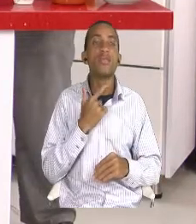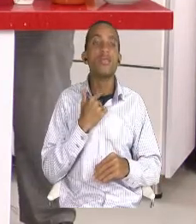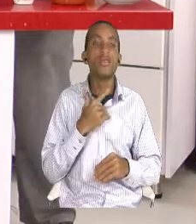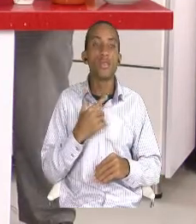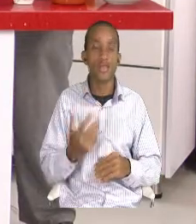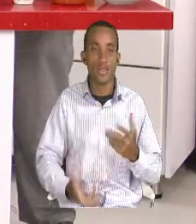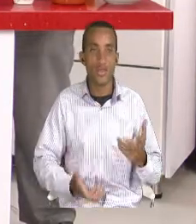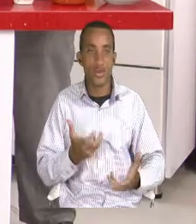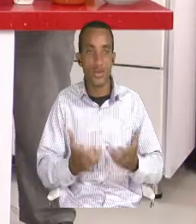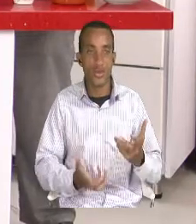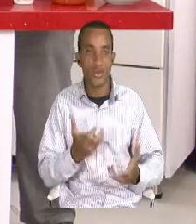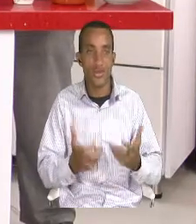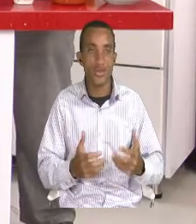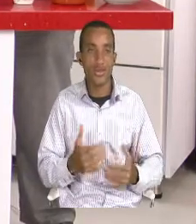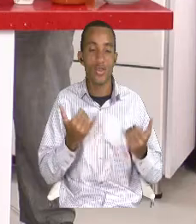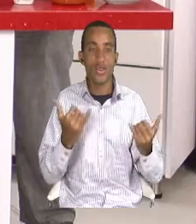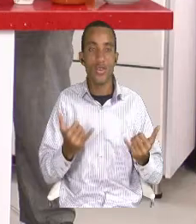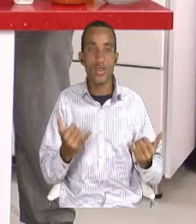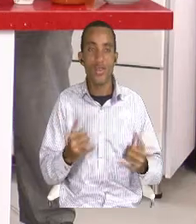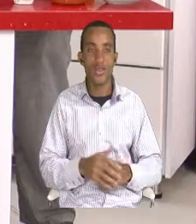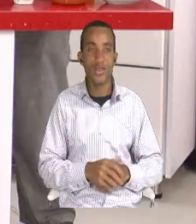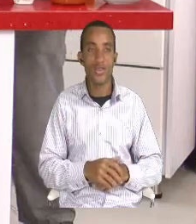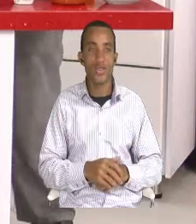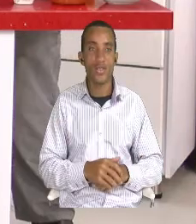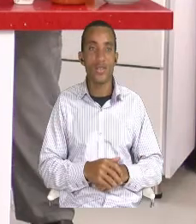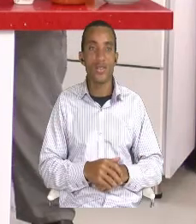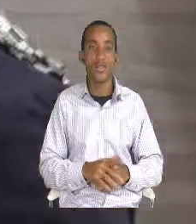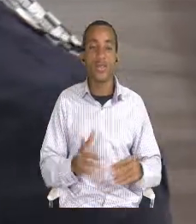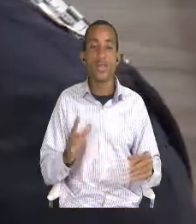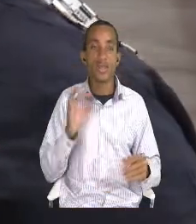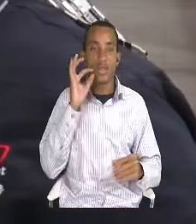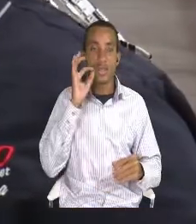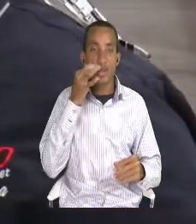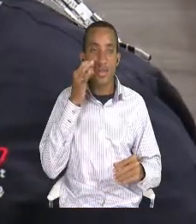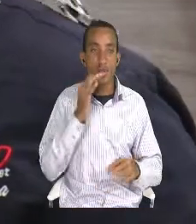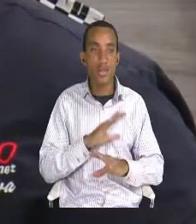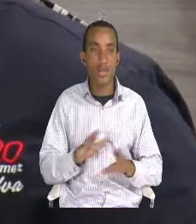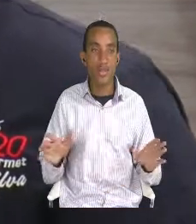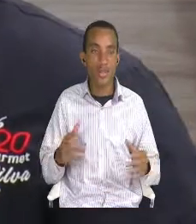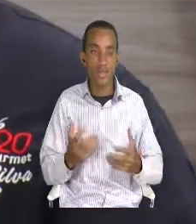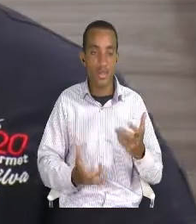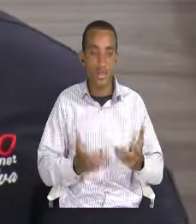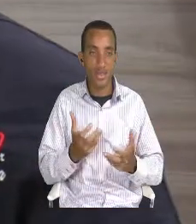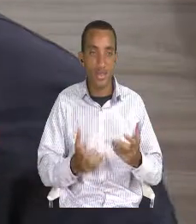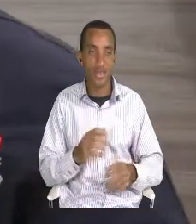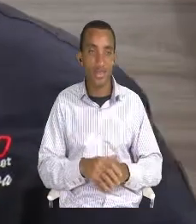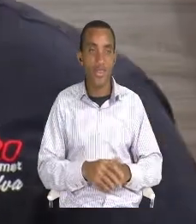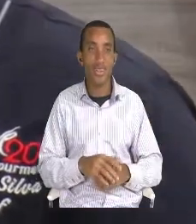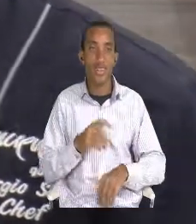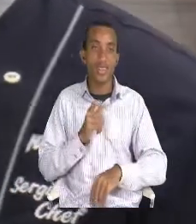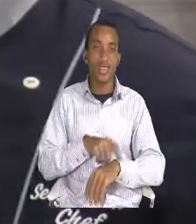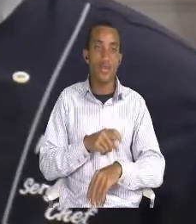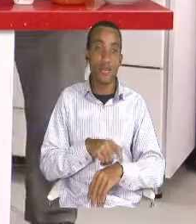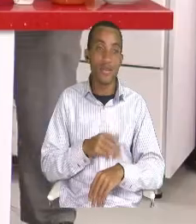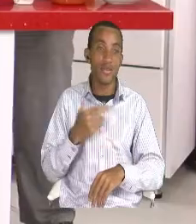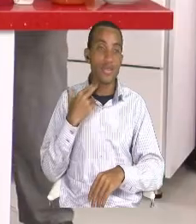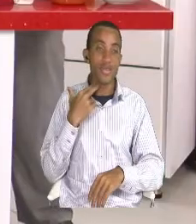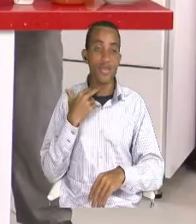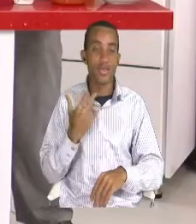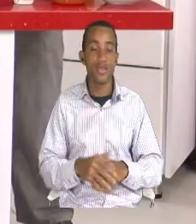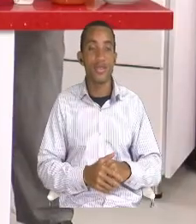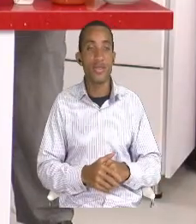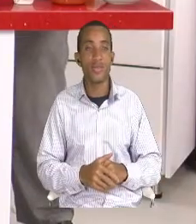cocinar, y nuestra receta del día hoy es algo muy rico. Vamos a empezar con la receta también, pues, para que no nos coja el tiempito. Con la receta. Okay, bueno,